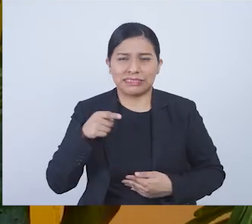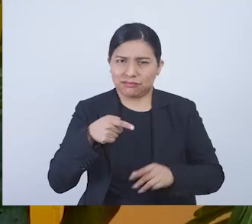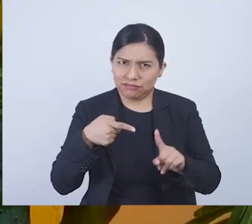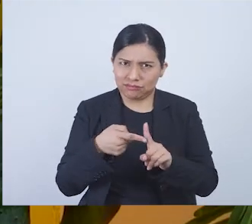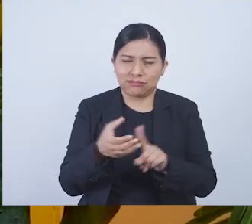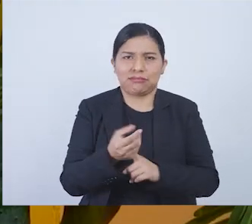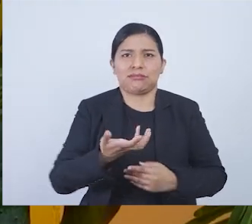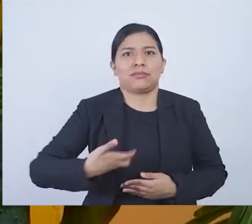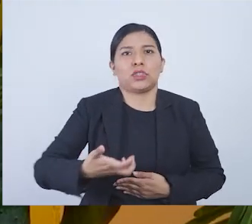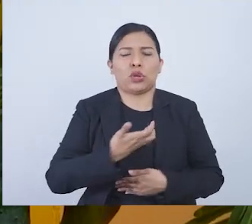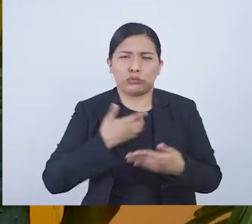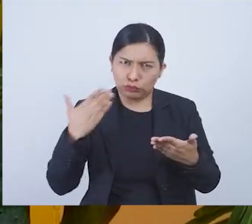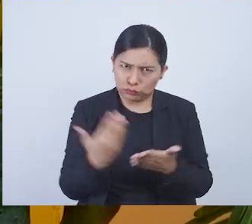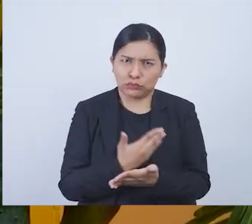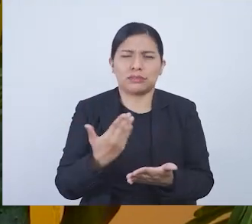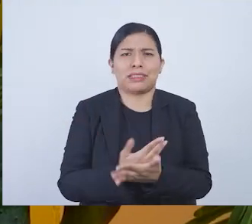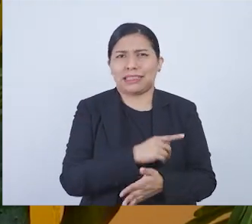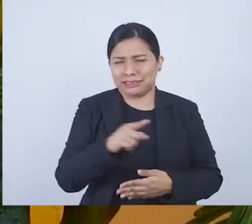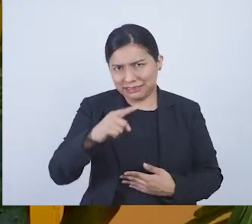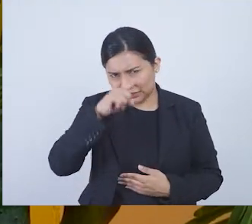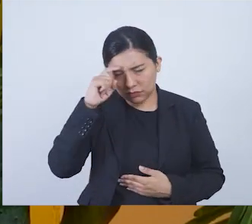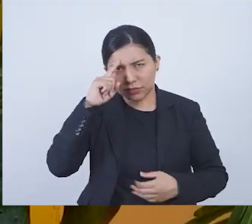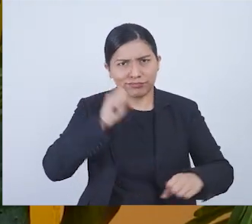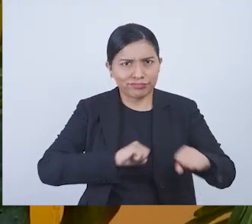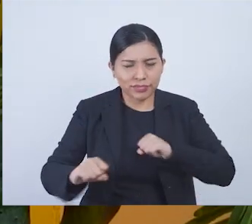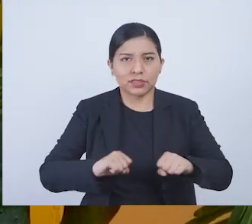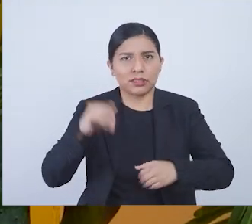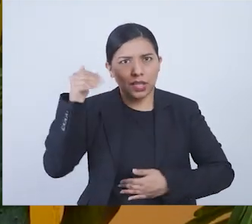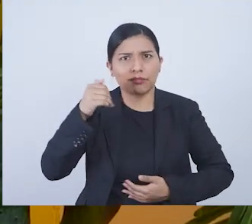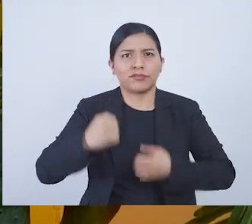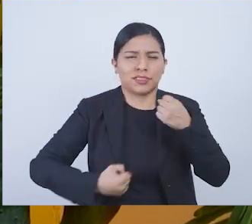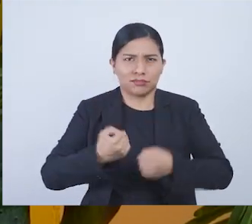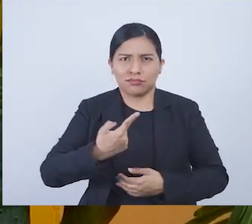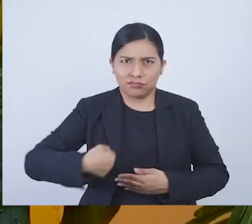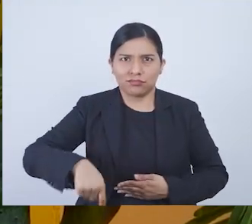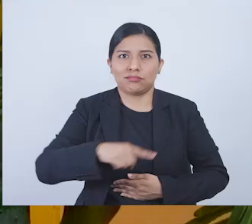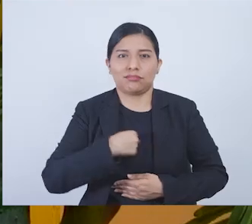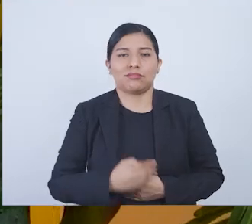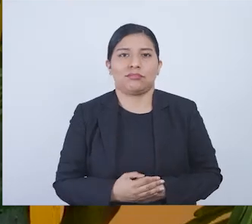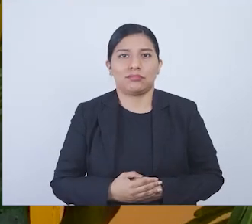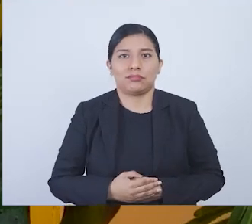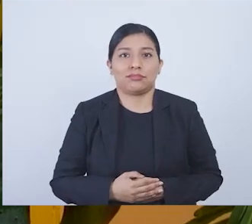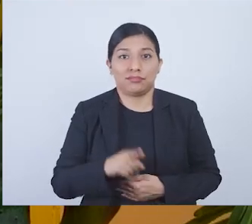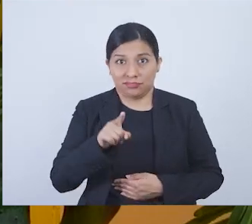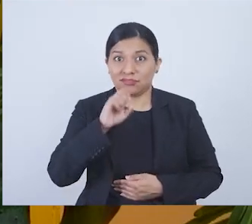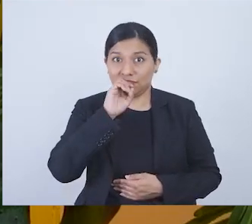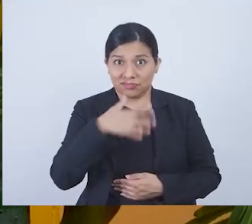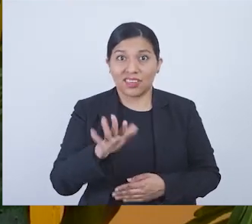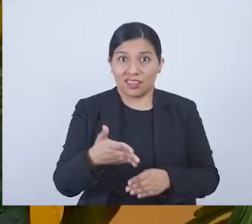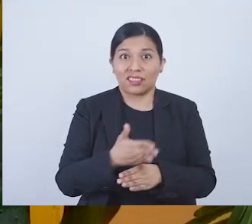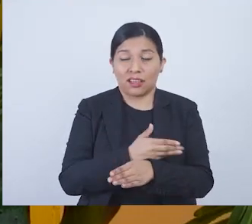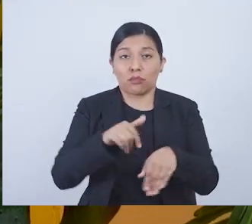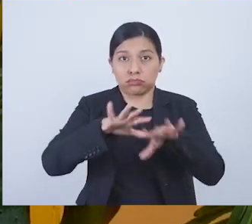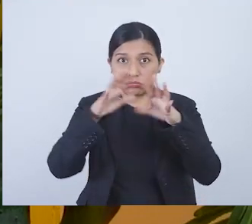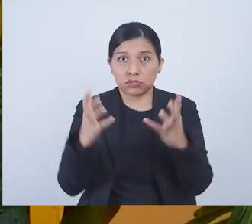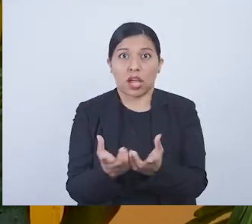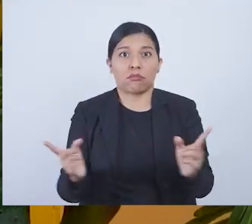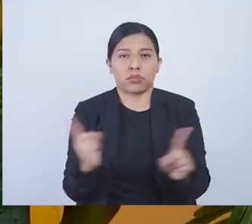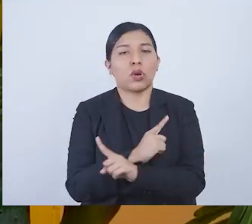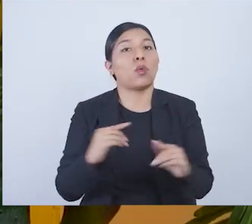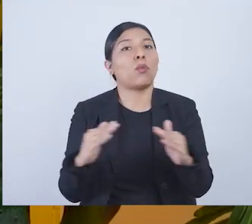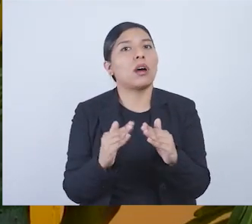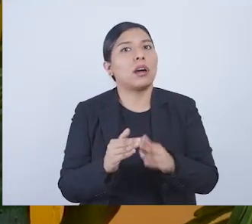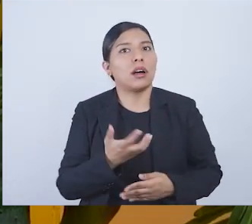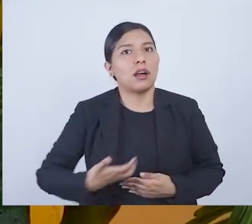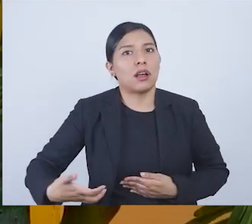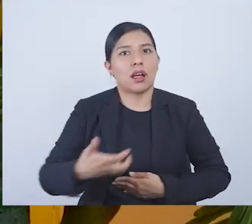estudio y de trabajo de la educación física. Entonces, como ya se dijo antes, y el mundo está cambiando, pues también nosotros vamos